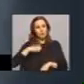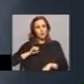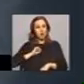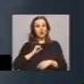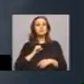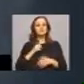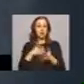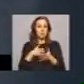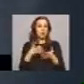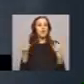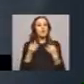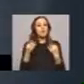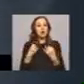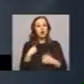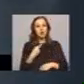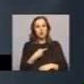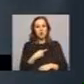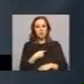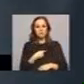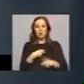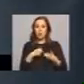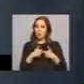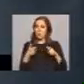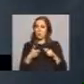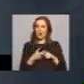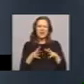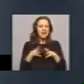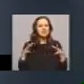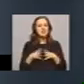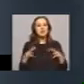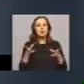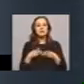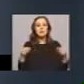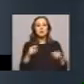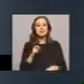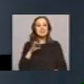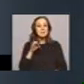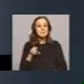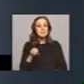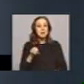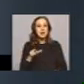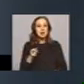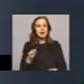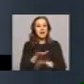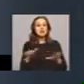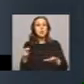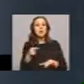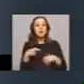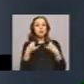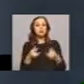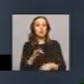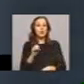esto junto, pues tenemos un gigantesco agujero negro por el cual desaparecieron 30.000 niños tirando por lo bajo en los siguientes 40